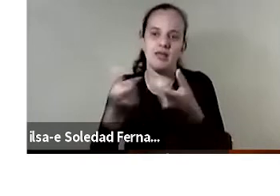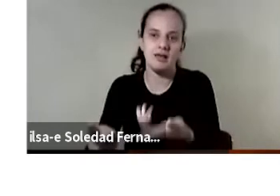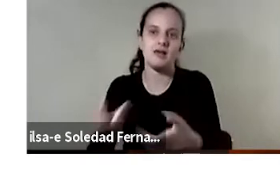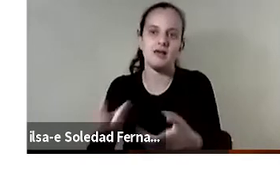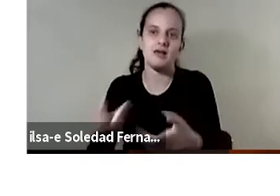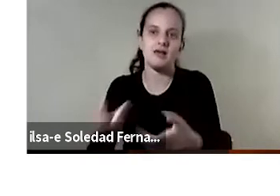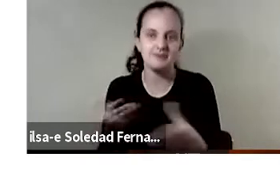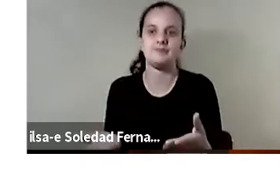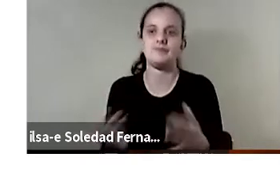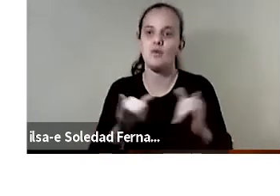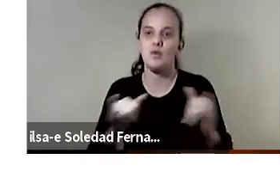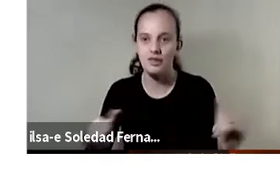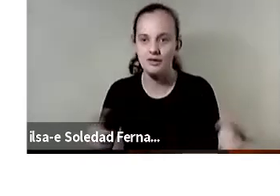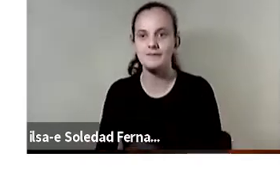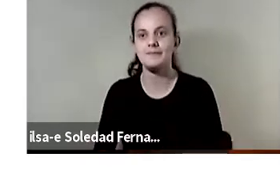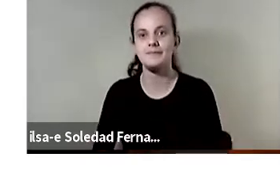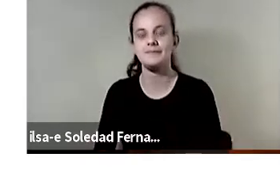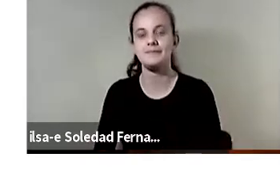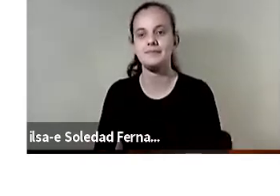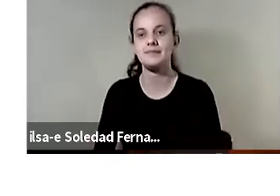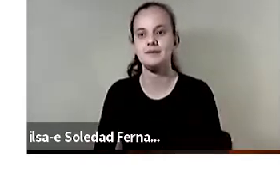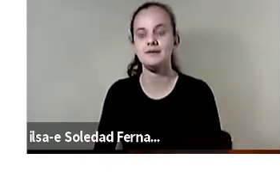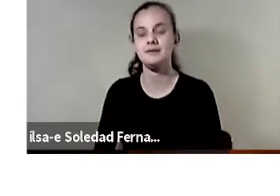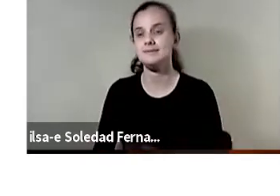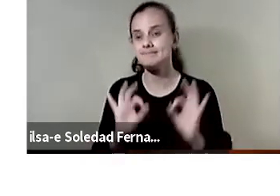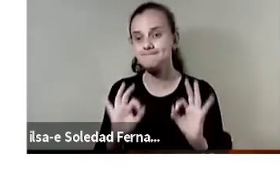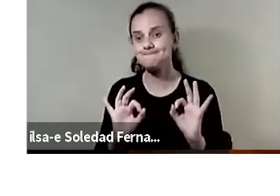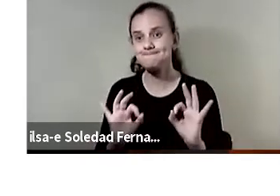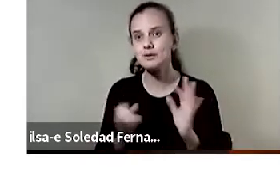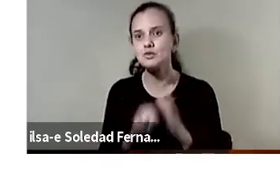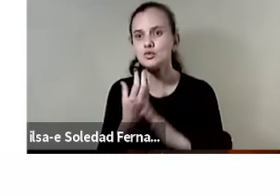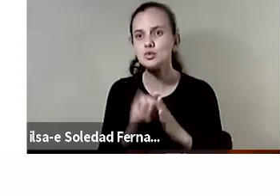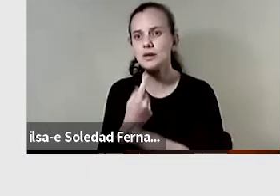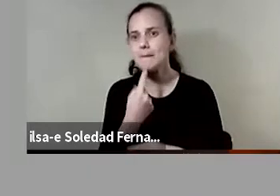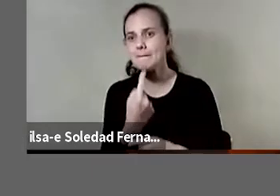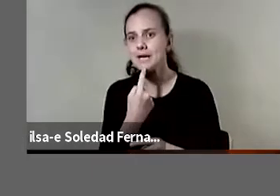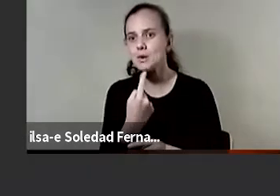que estamos tratando de, no sé, utilizar, acceder, consumir.